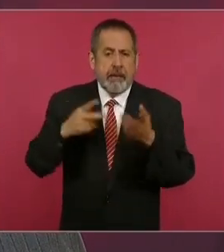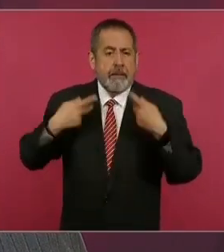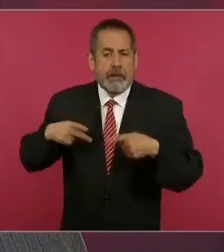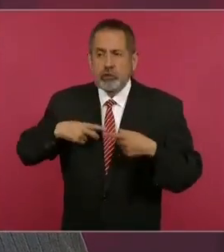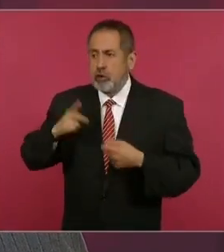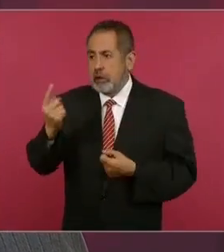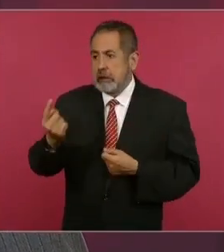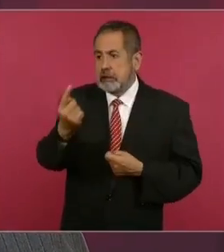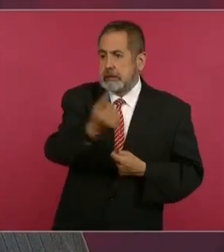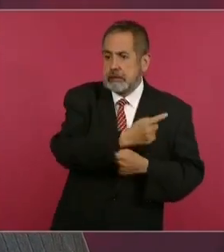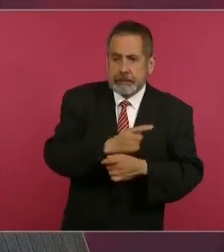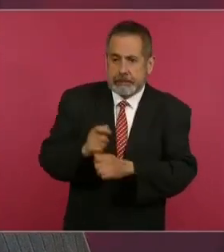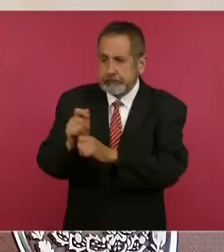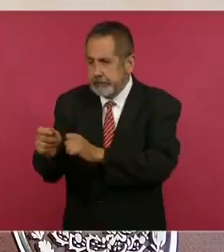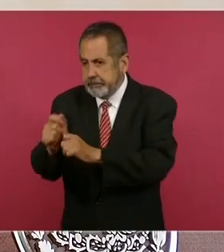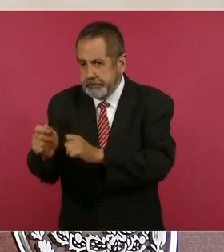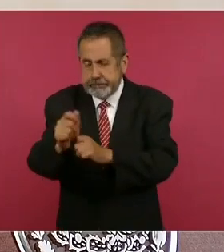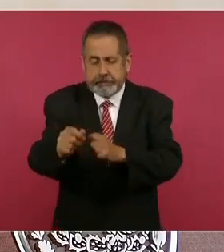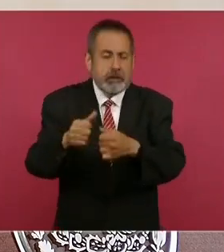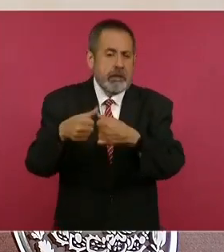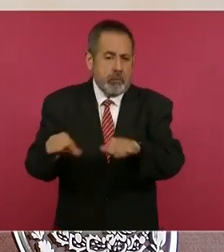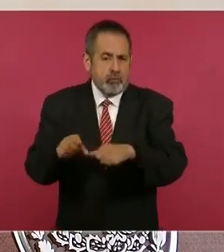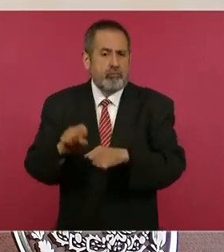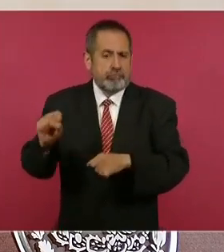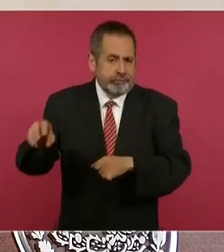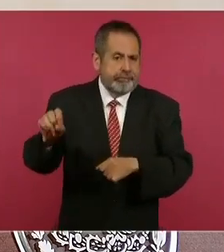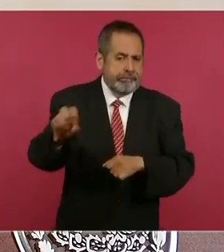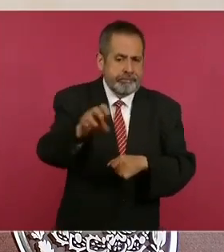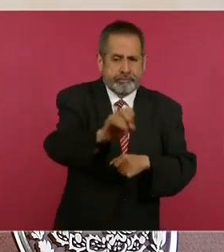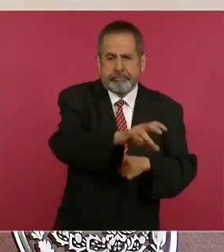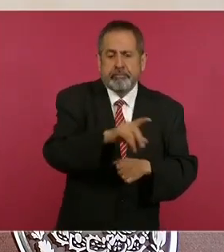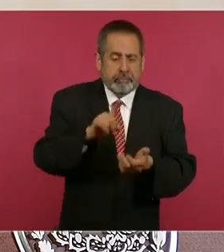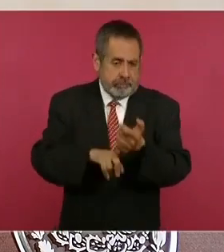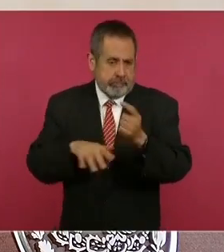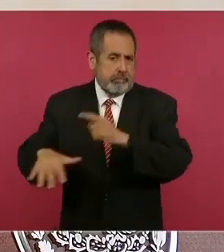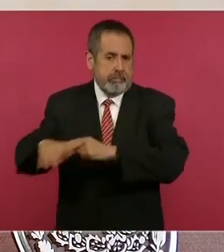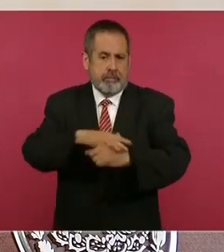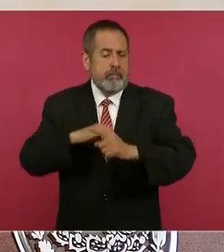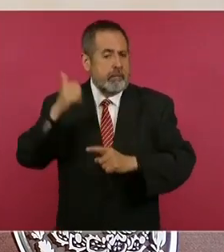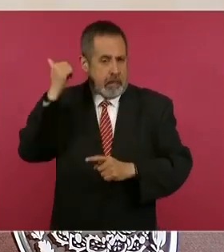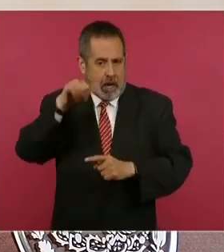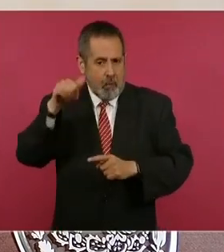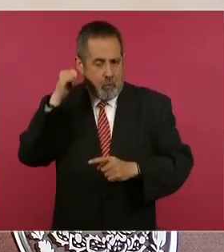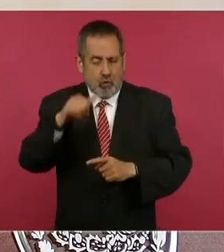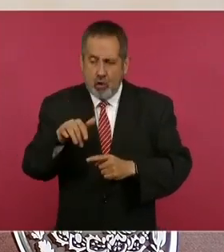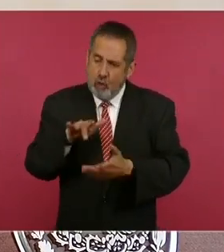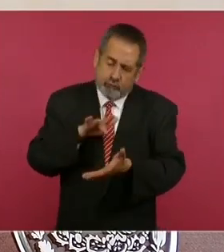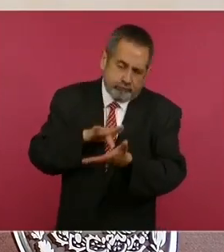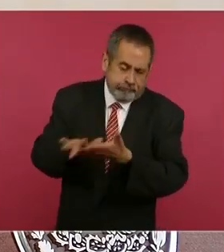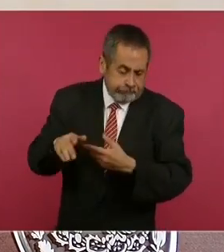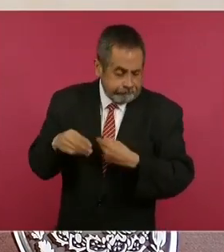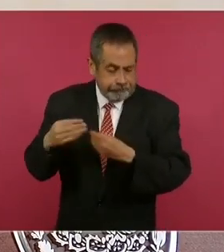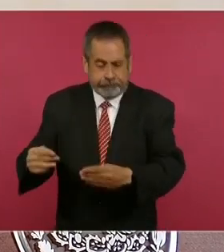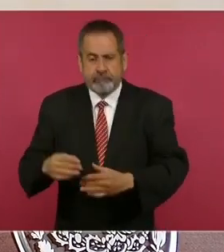beneficiados en Acapulco que van a recibir estos apoyos.